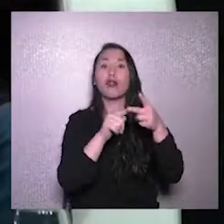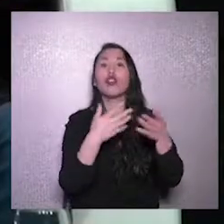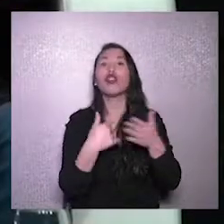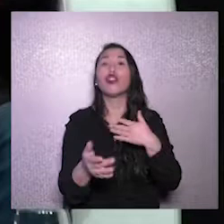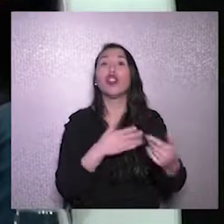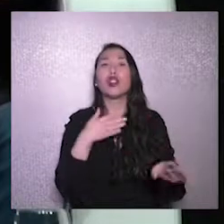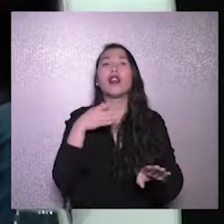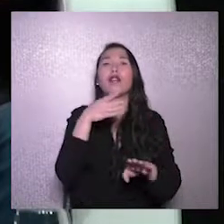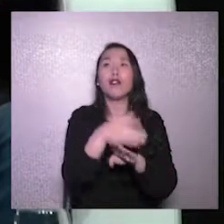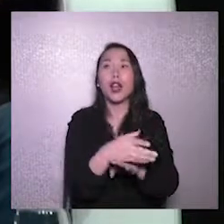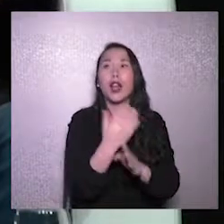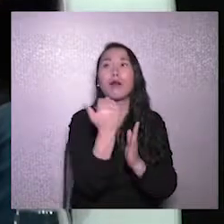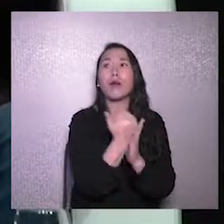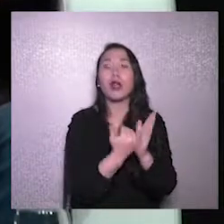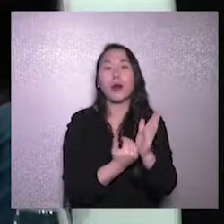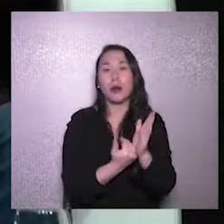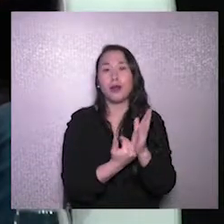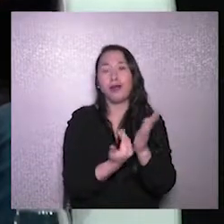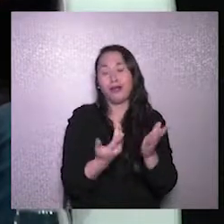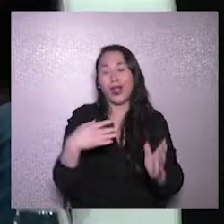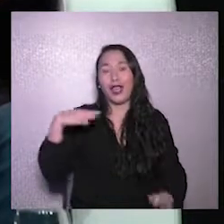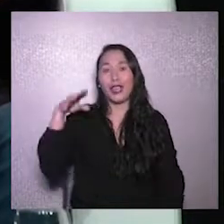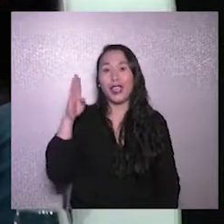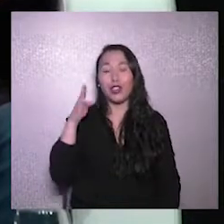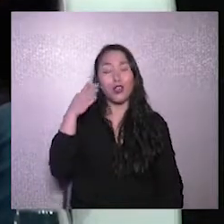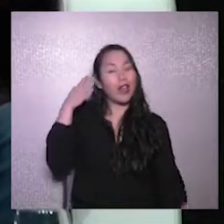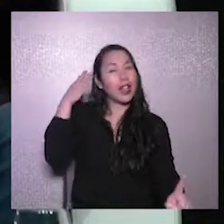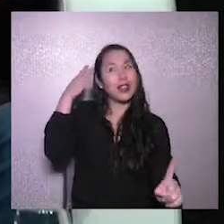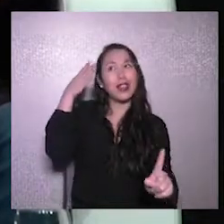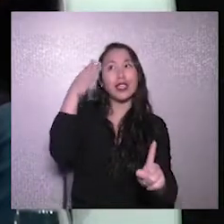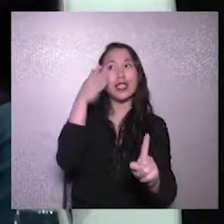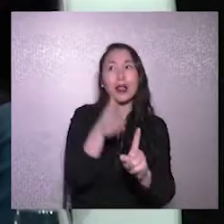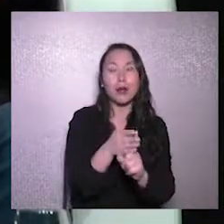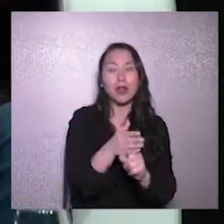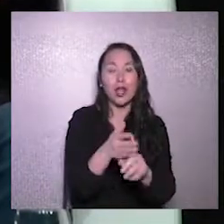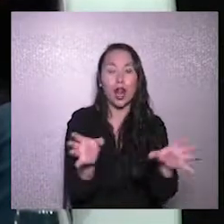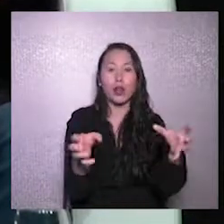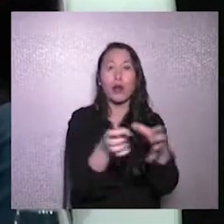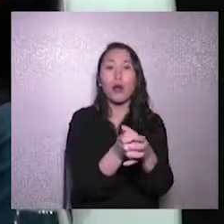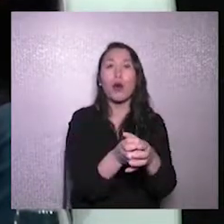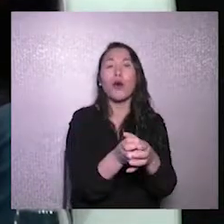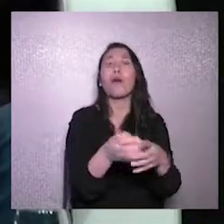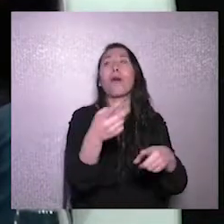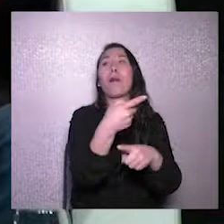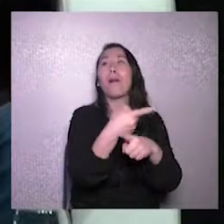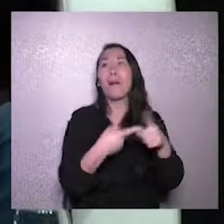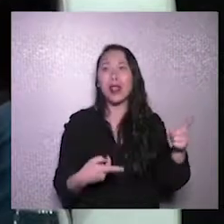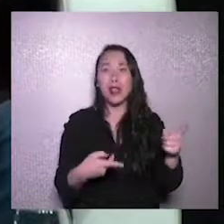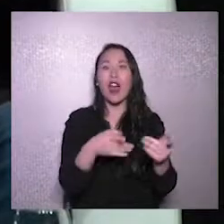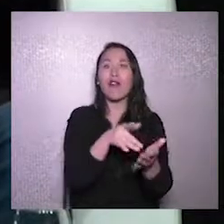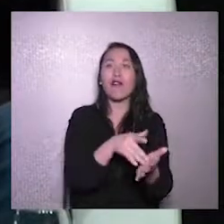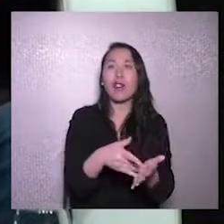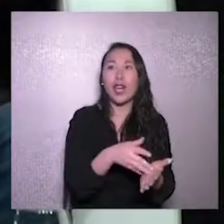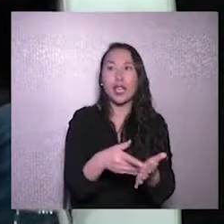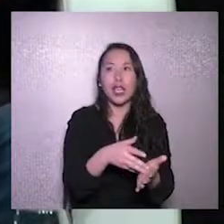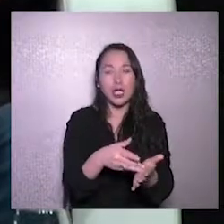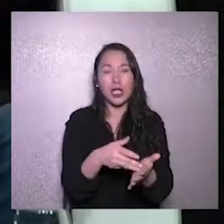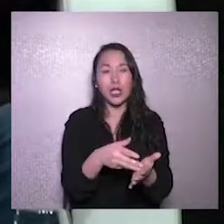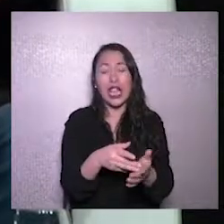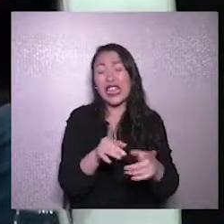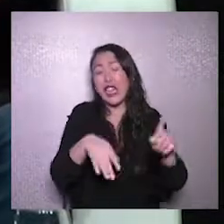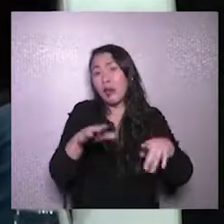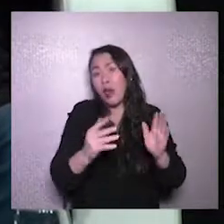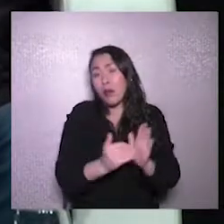del candidato y expresidente Piñera. Va derechamente a la clase media frágil, que en determinadas